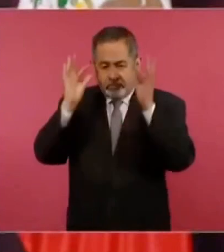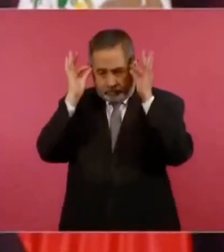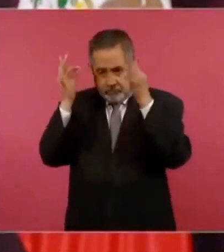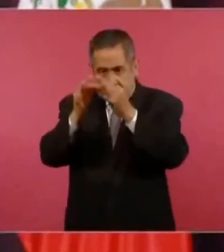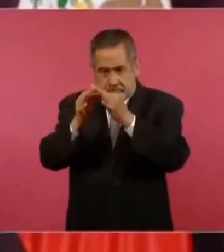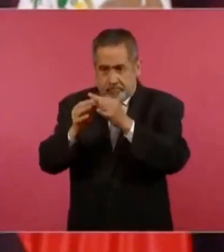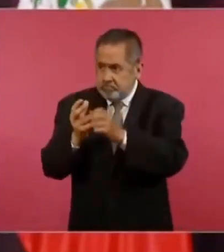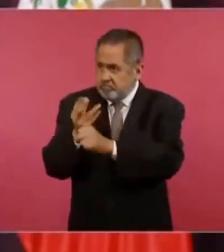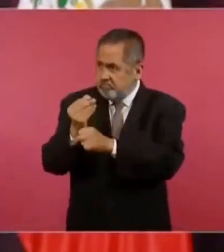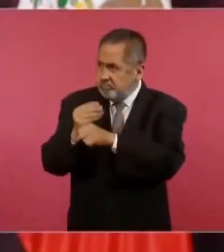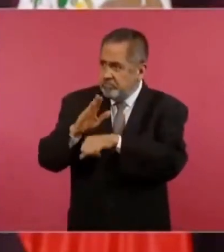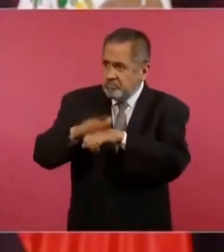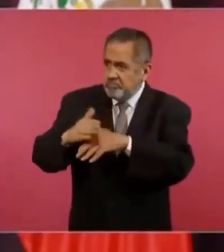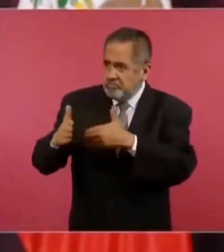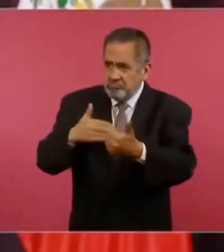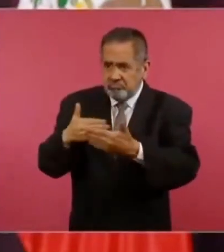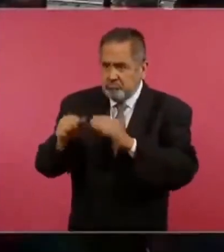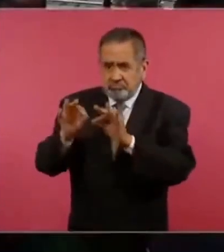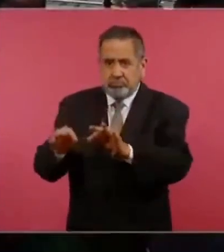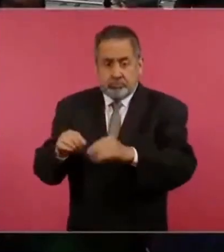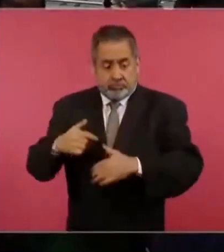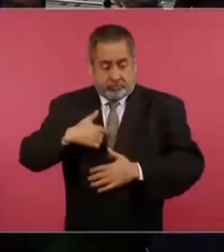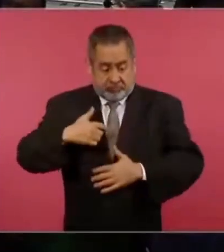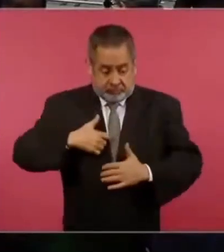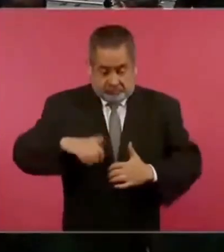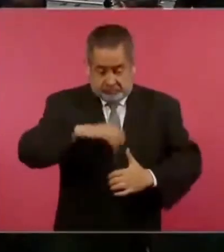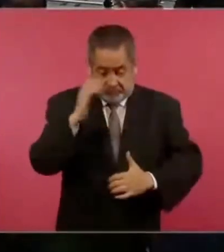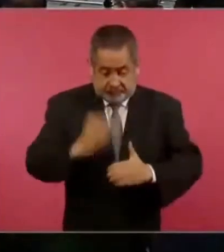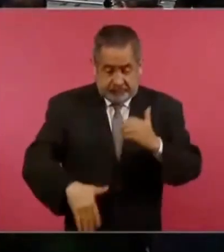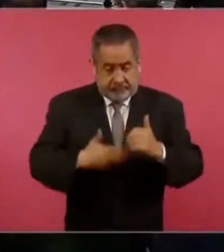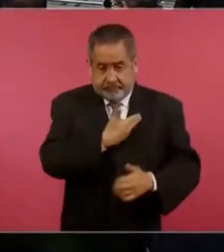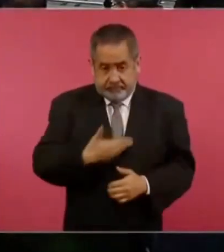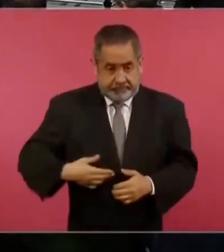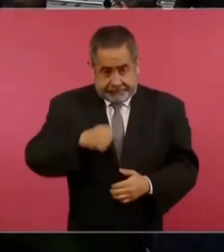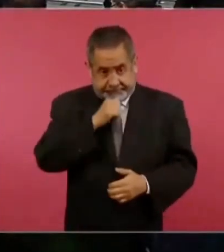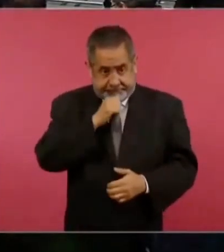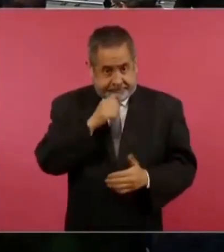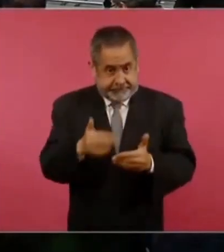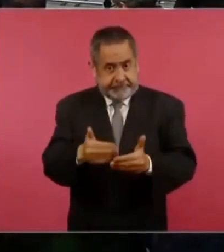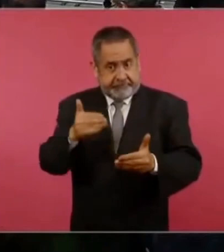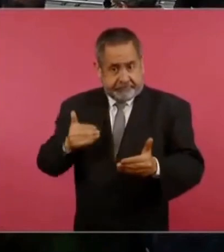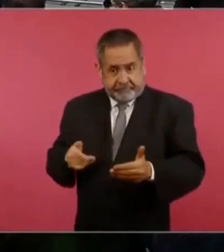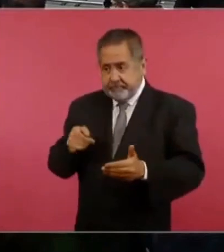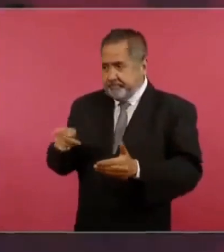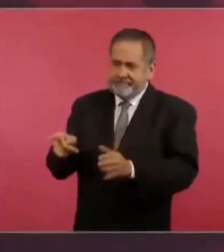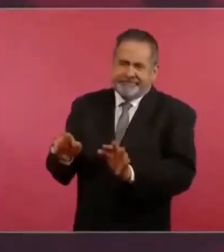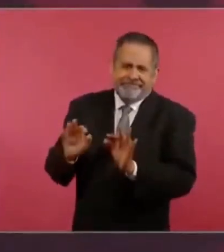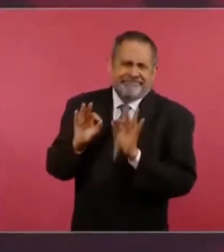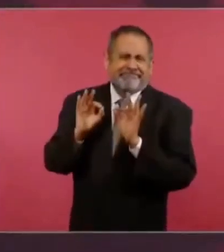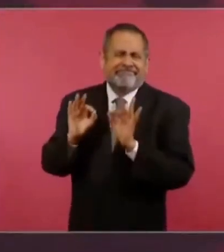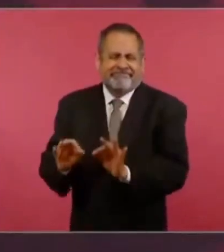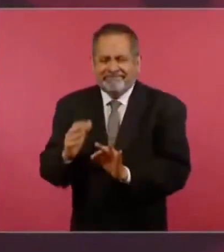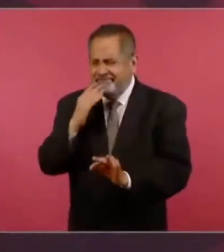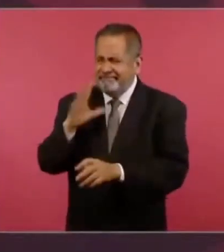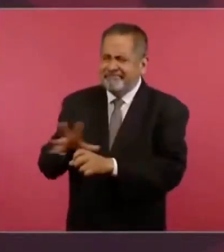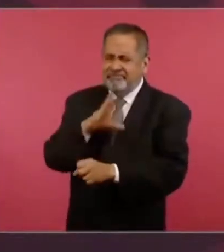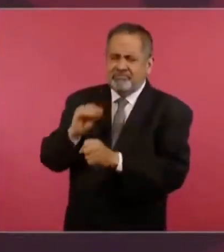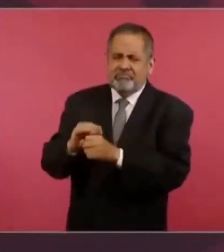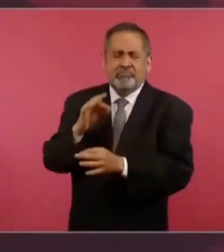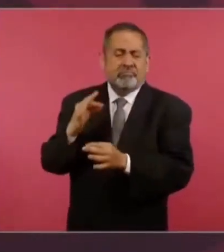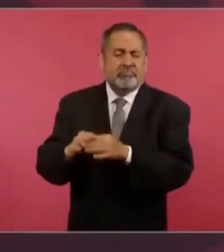aduanas. Antes de que yo termine mi mandato, va a quedar terminada